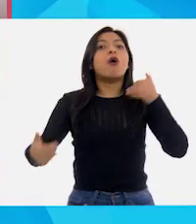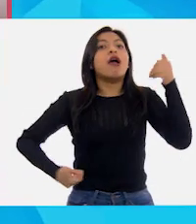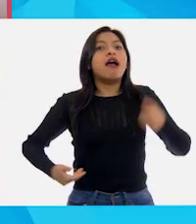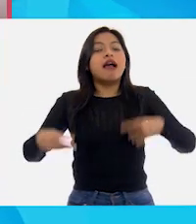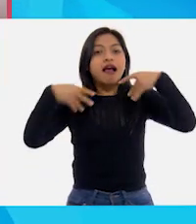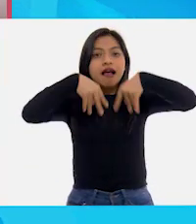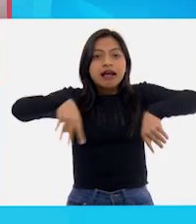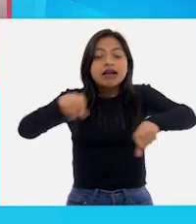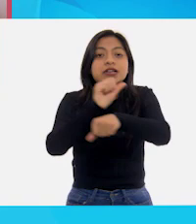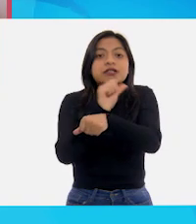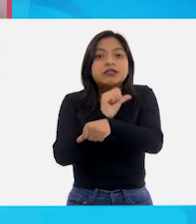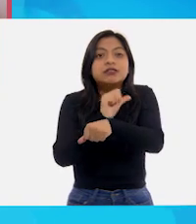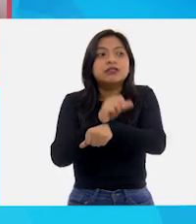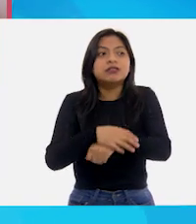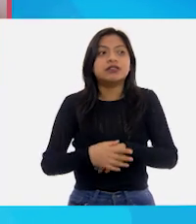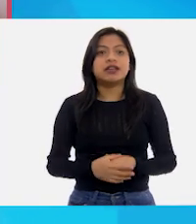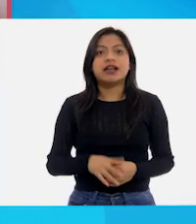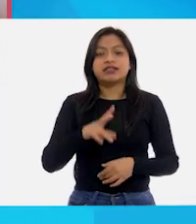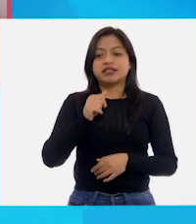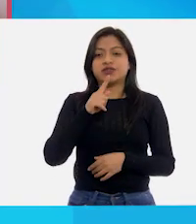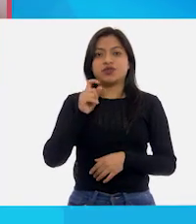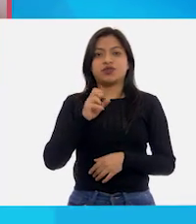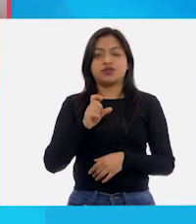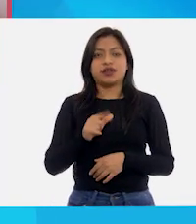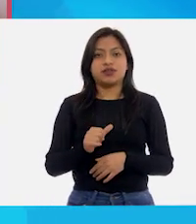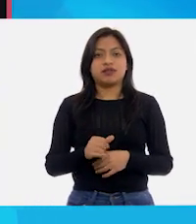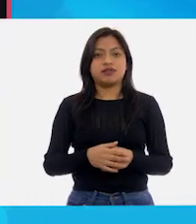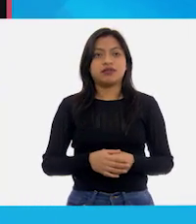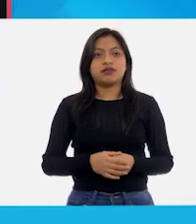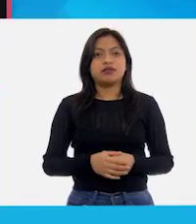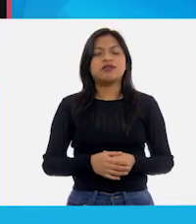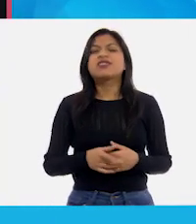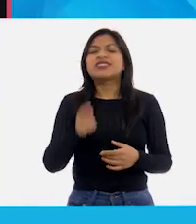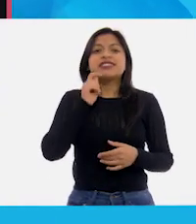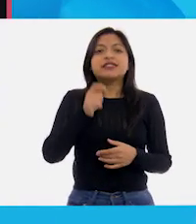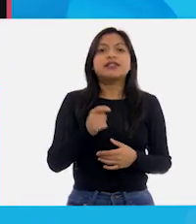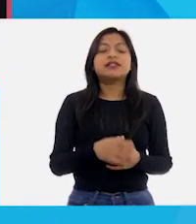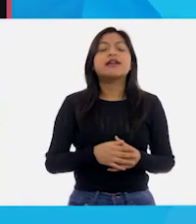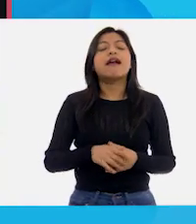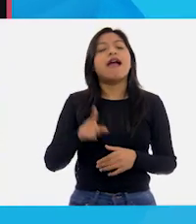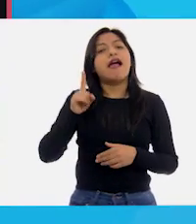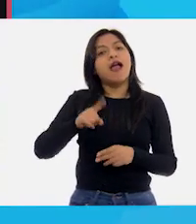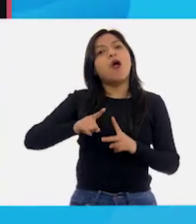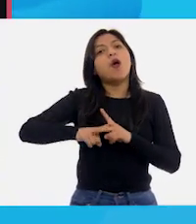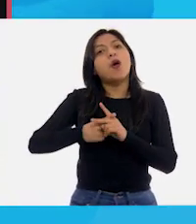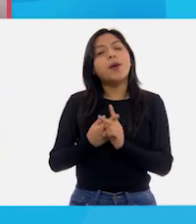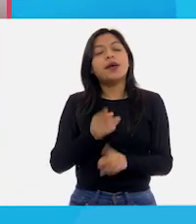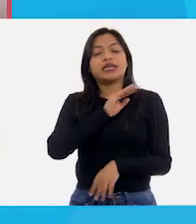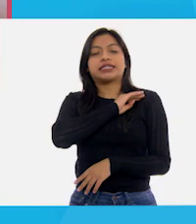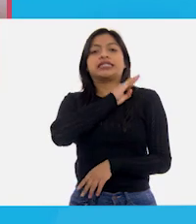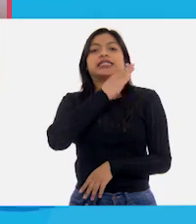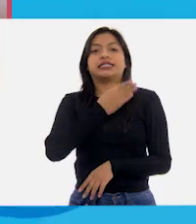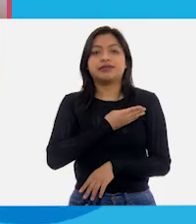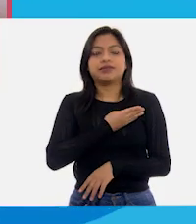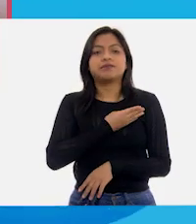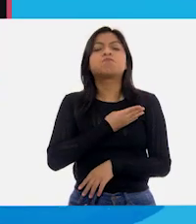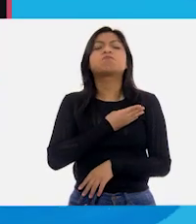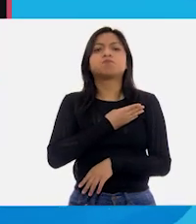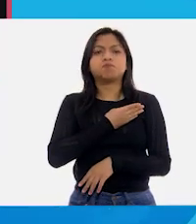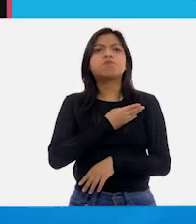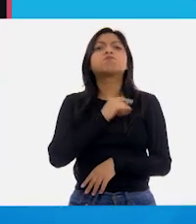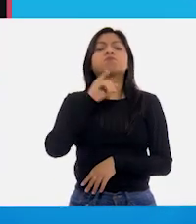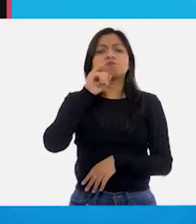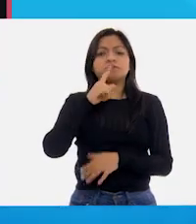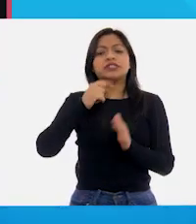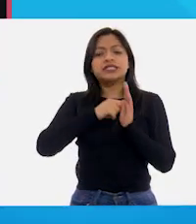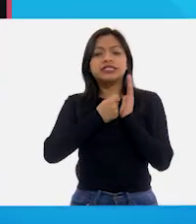También está la zarzuela. La zarzuela surgió en España. Y aunque utiliza la